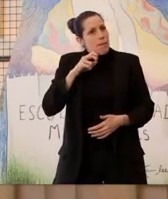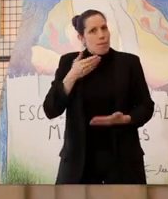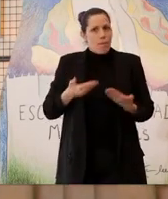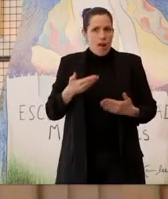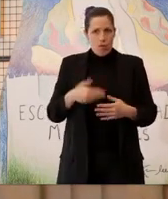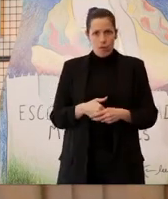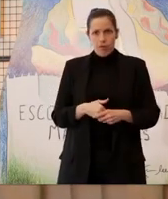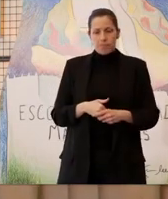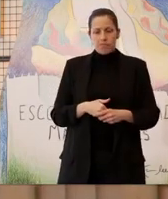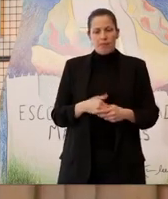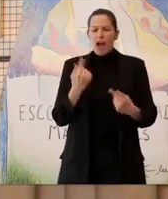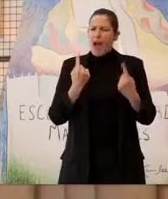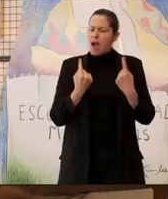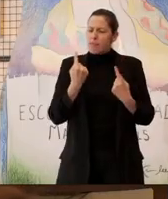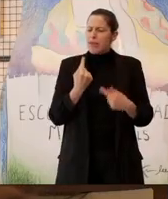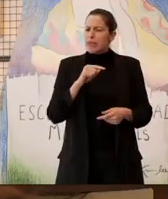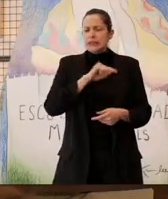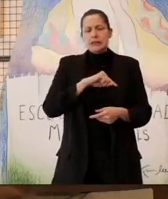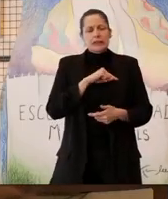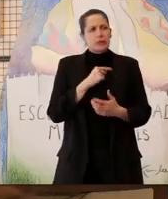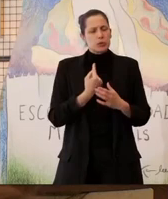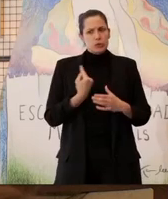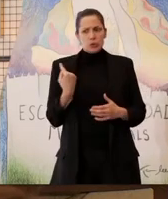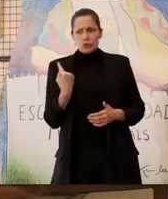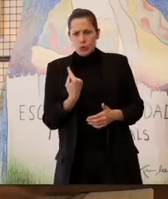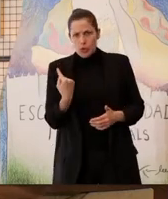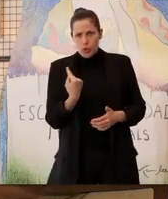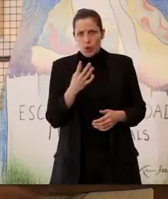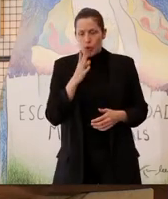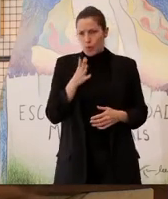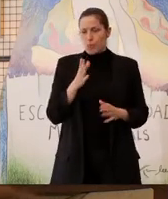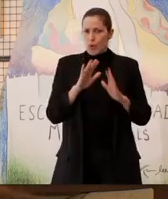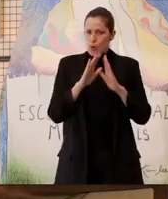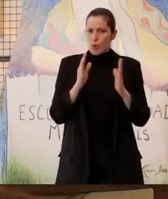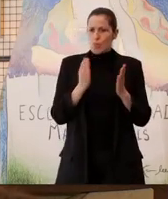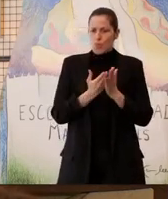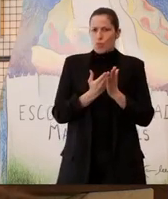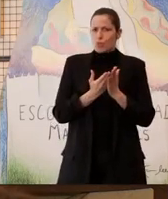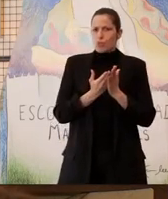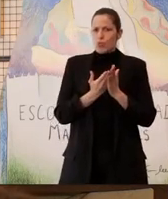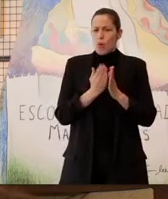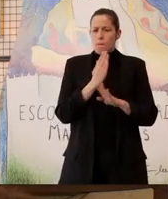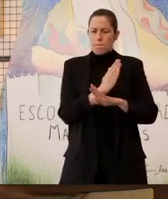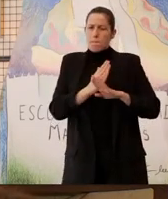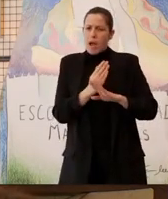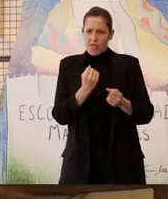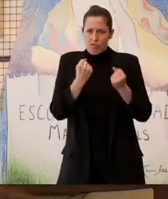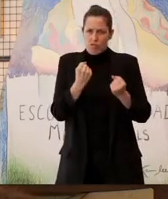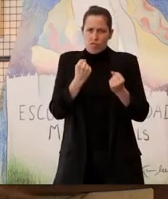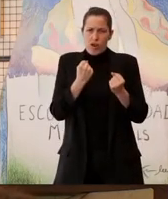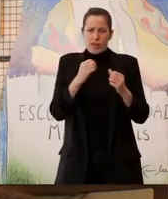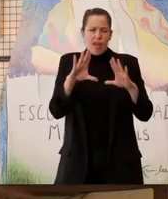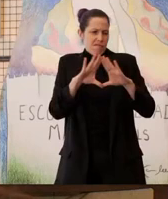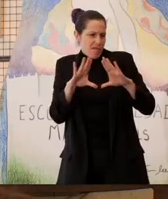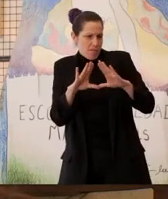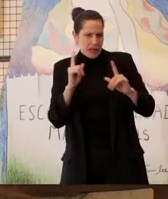soledad no frente a un mundo que es tan cruel con las feministas lo es contra las mujeres evidentemente todo tipo